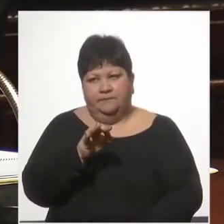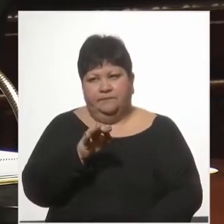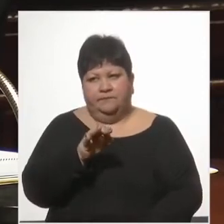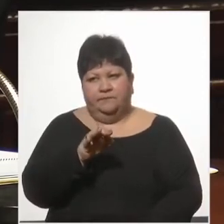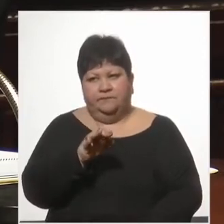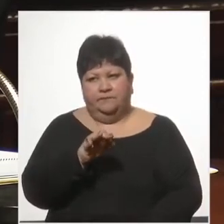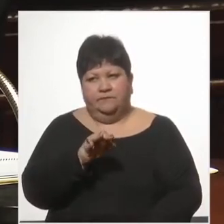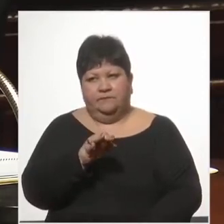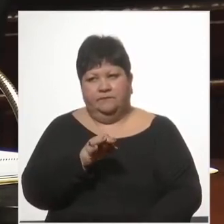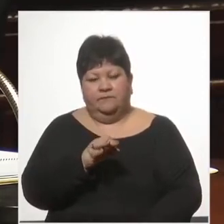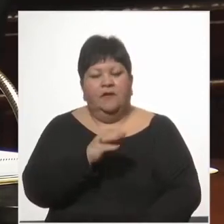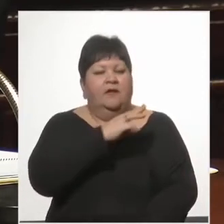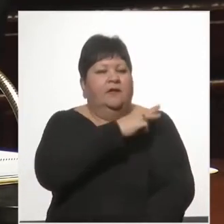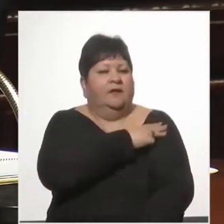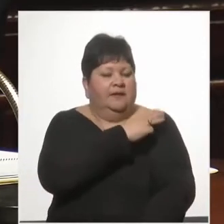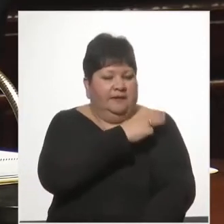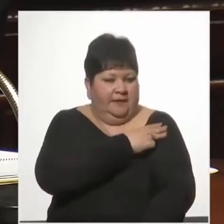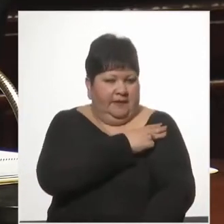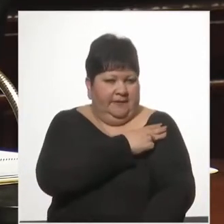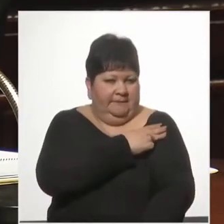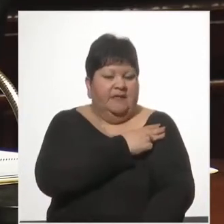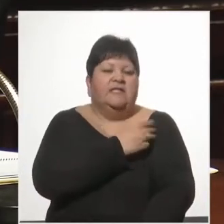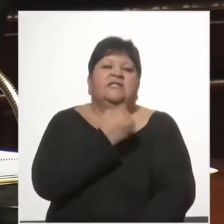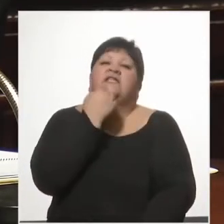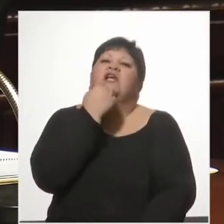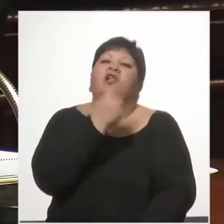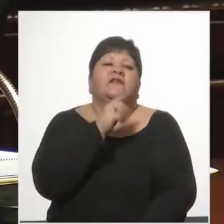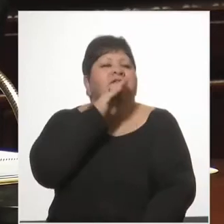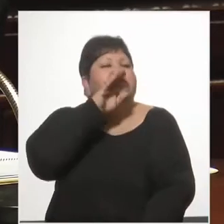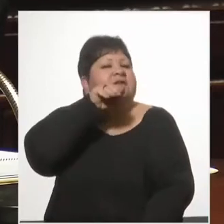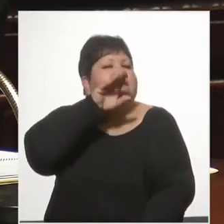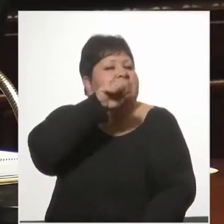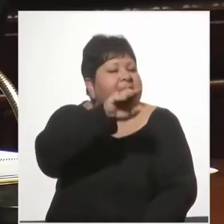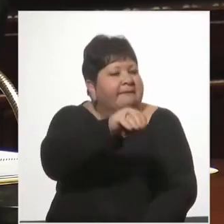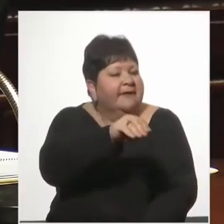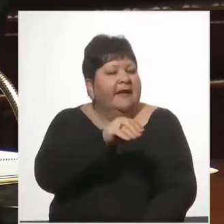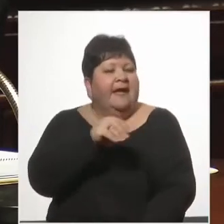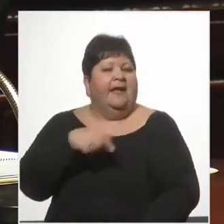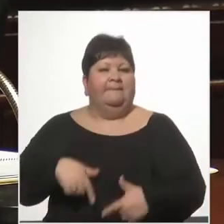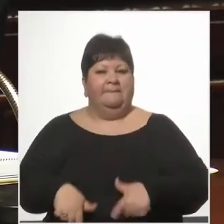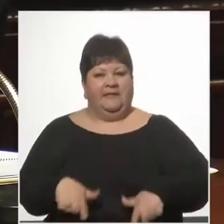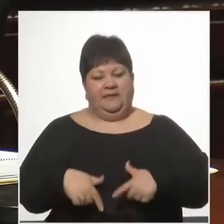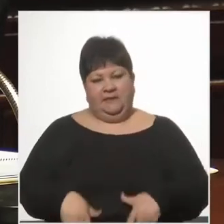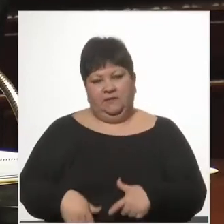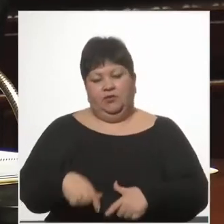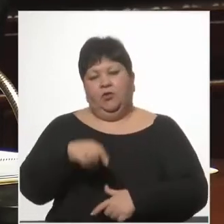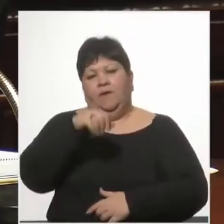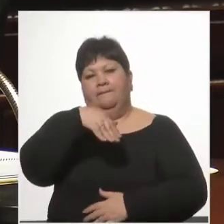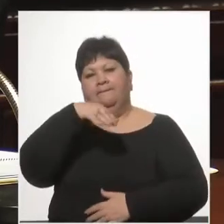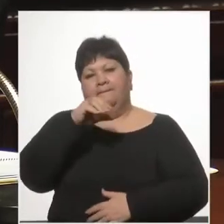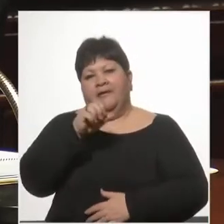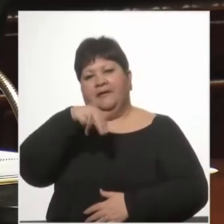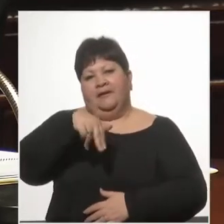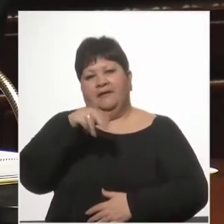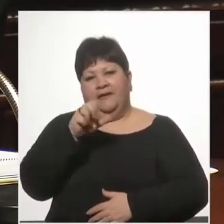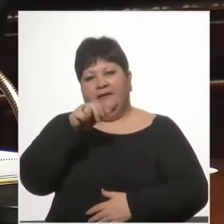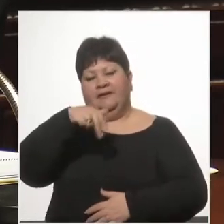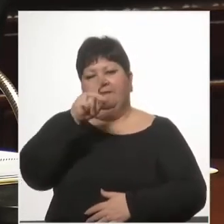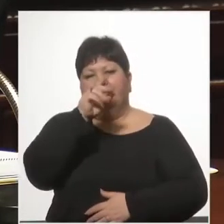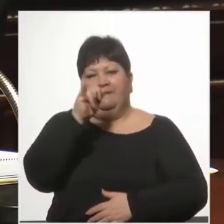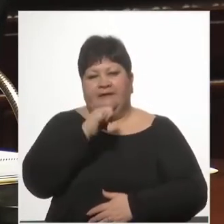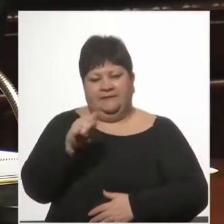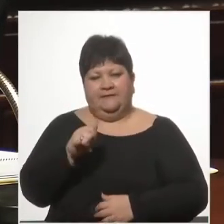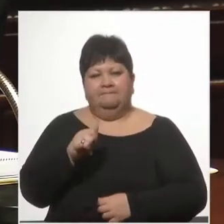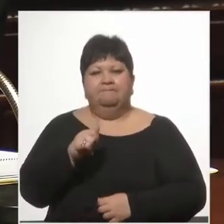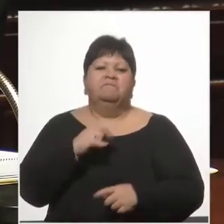El general se lo comunica verbalmente al ministro Menéndez en una reunión en la Escuela Naval, se le ordena continuar con las